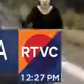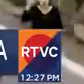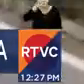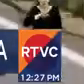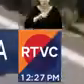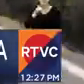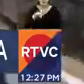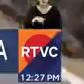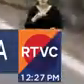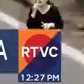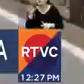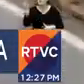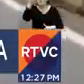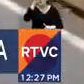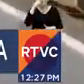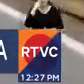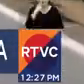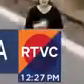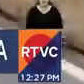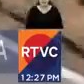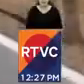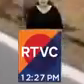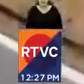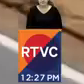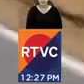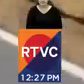conductores imprudentes.